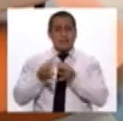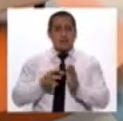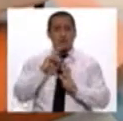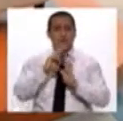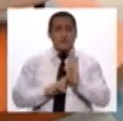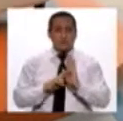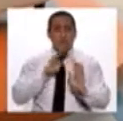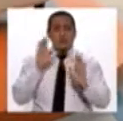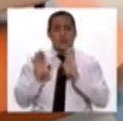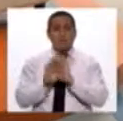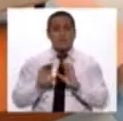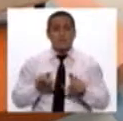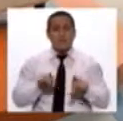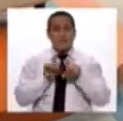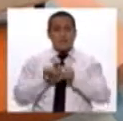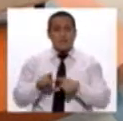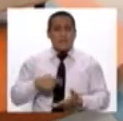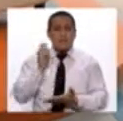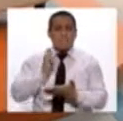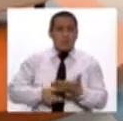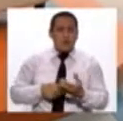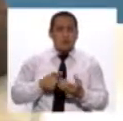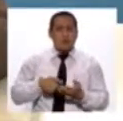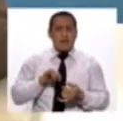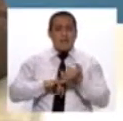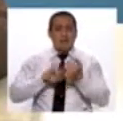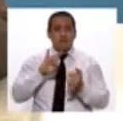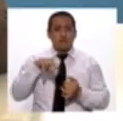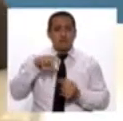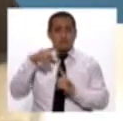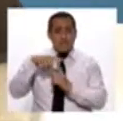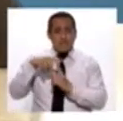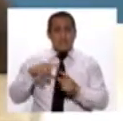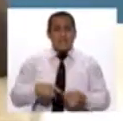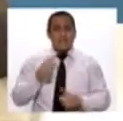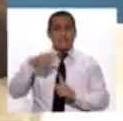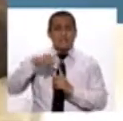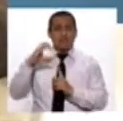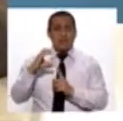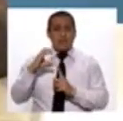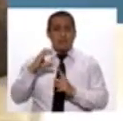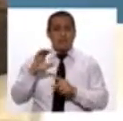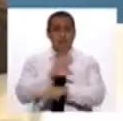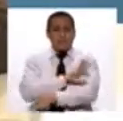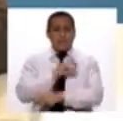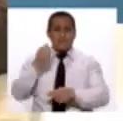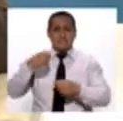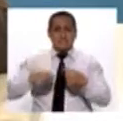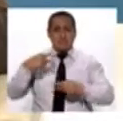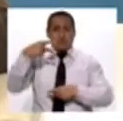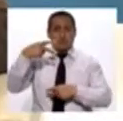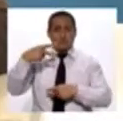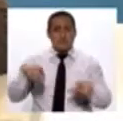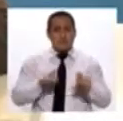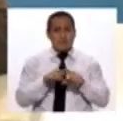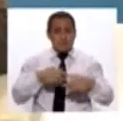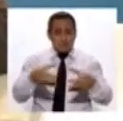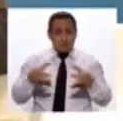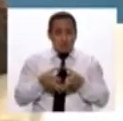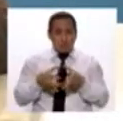registros públicos. En el caso de los impuestos, la SUNAT en primera instancia, el tribunal fiscal en segunda. Entonces, estos